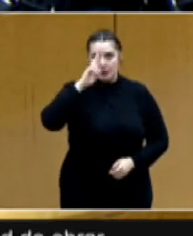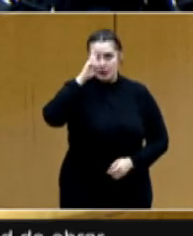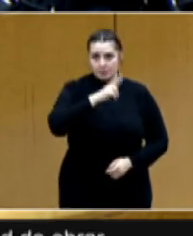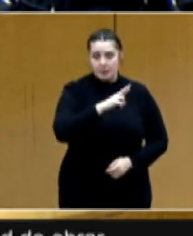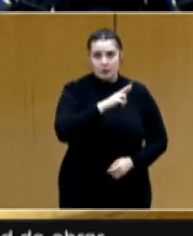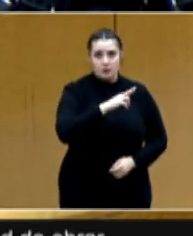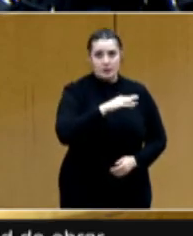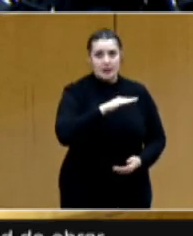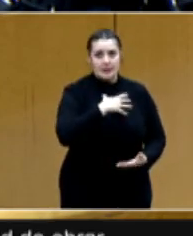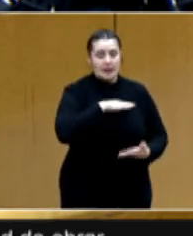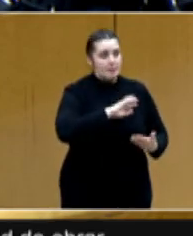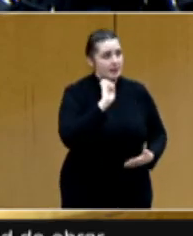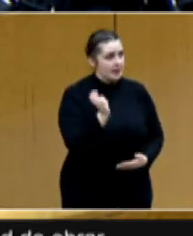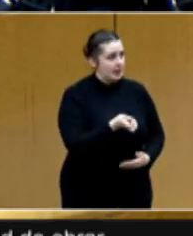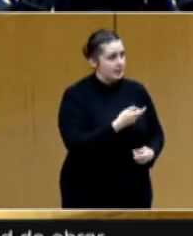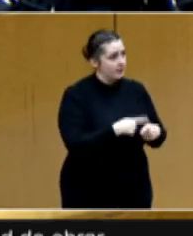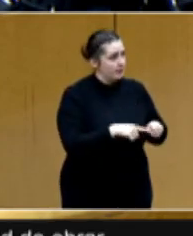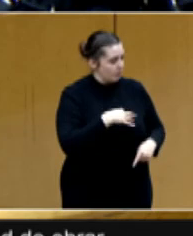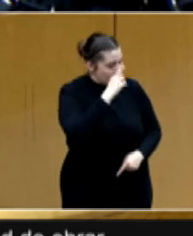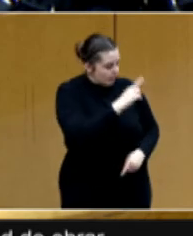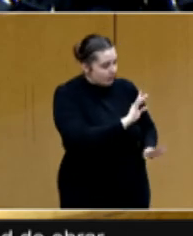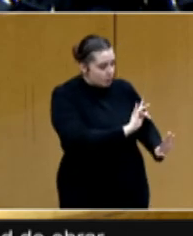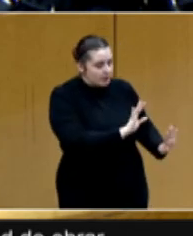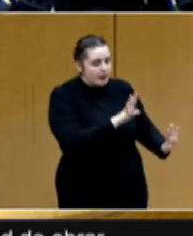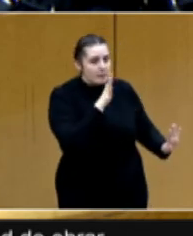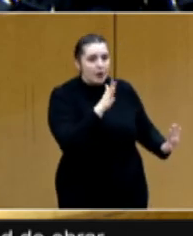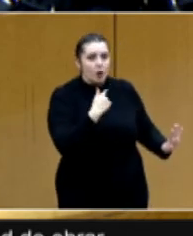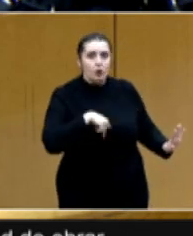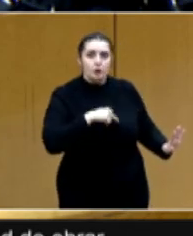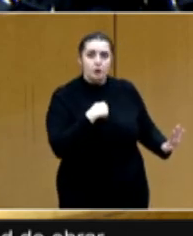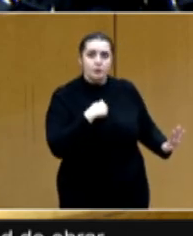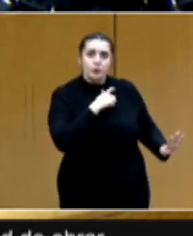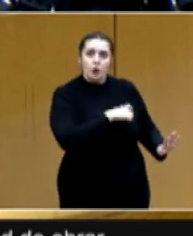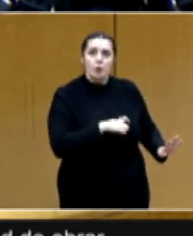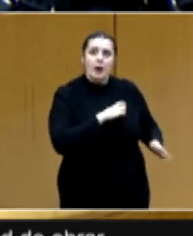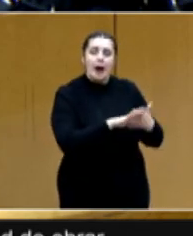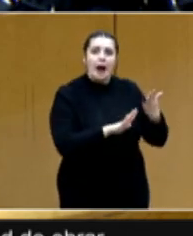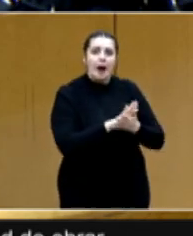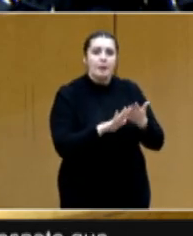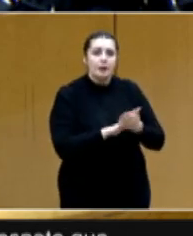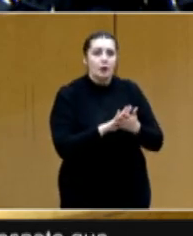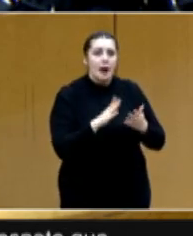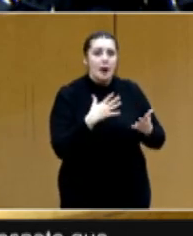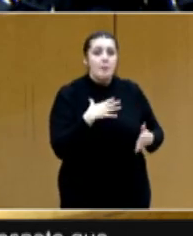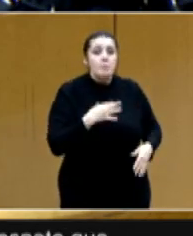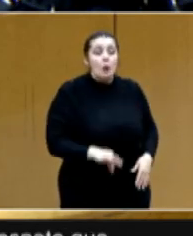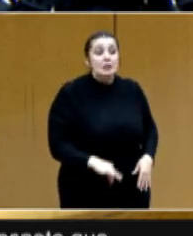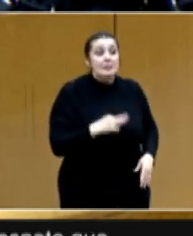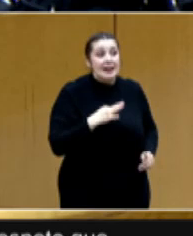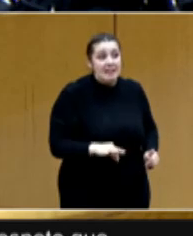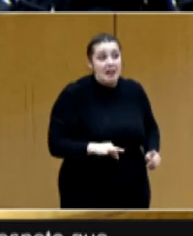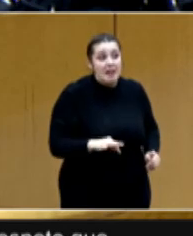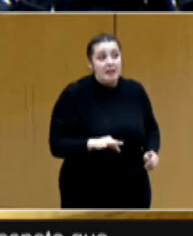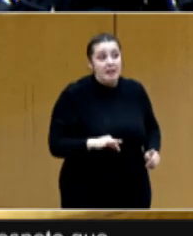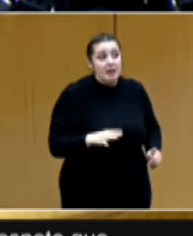capacidades nos planteamos en el seno de la comisión la posibilidad de otorgar o no pactos sucesorios